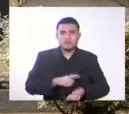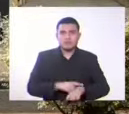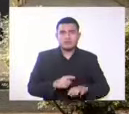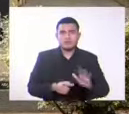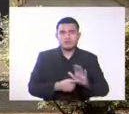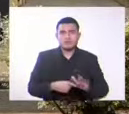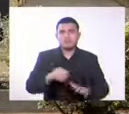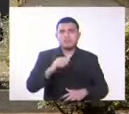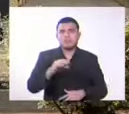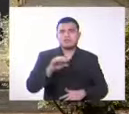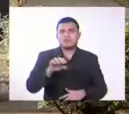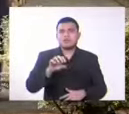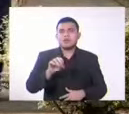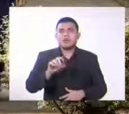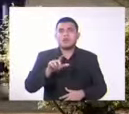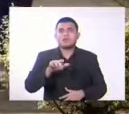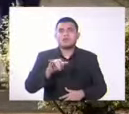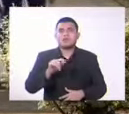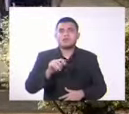zeolitas.